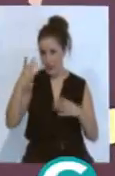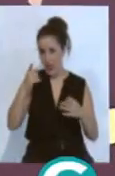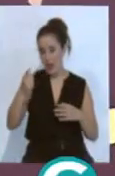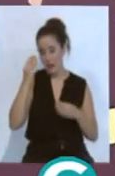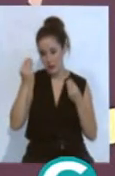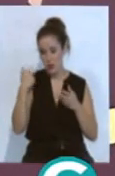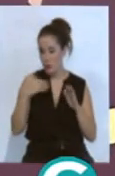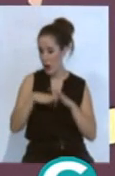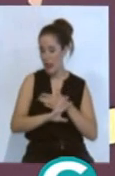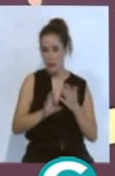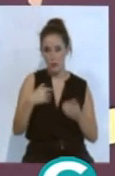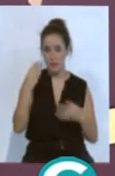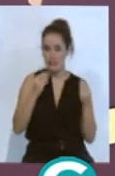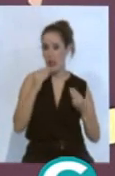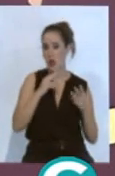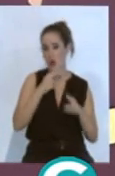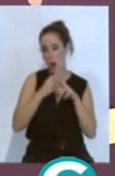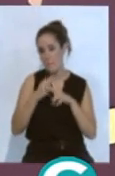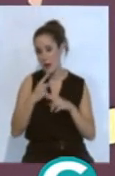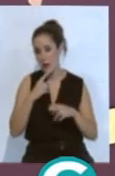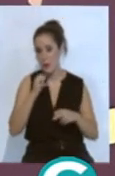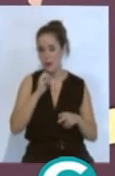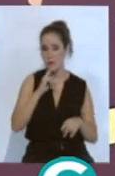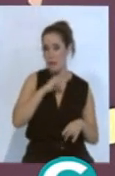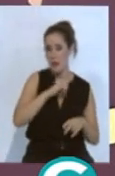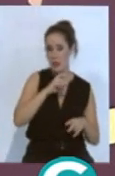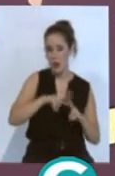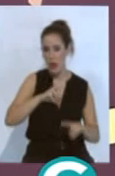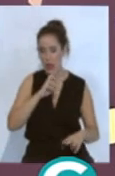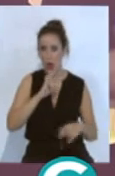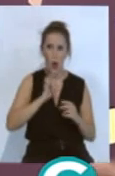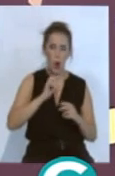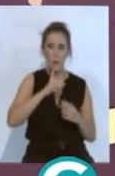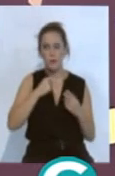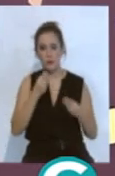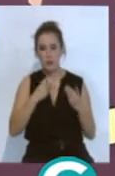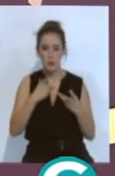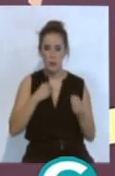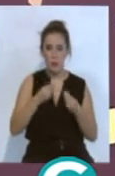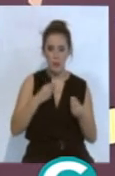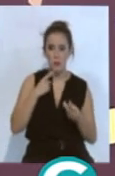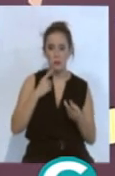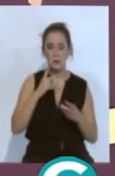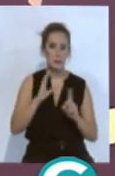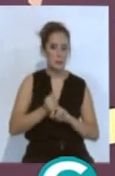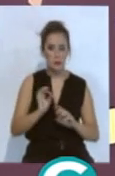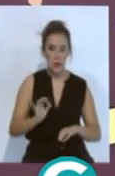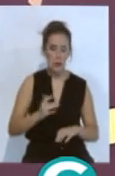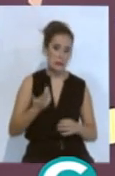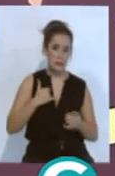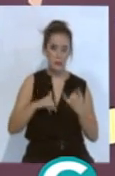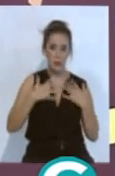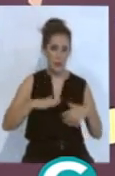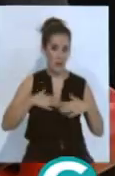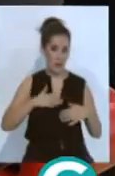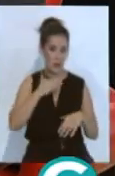porque pensamos en ponerle varios nombres, la maldición de las coplas, no sé cuánto, sí. y no dábamos con uno. Y entonces, para